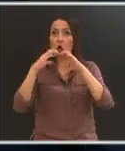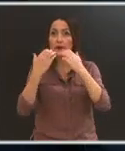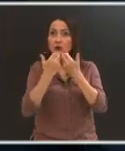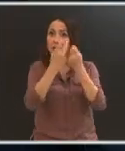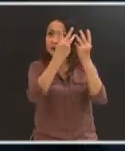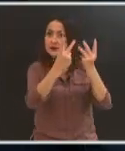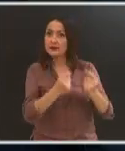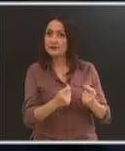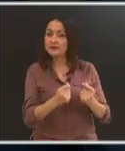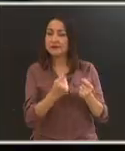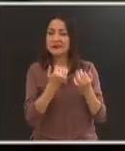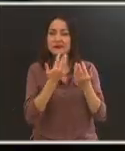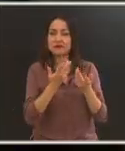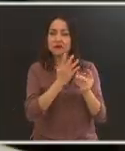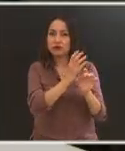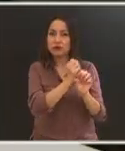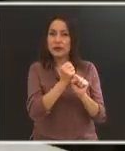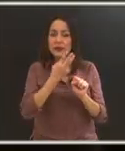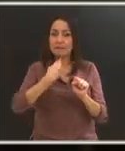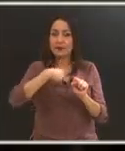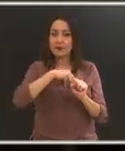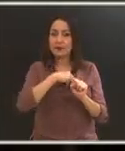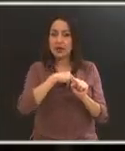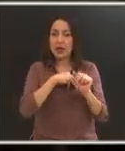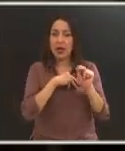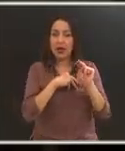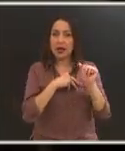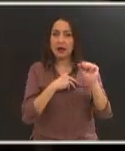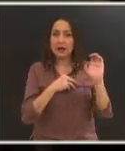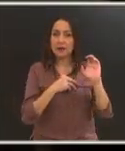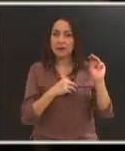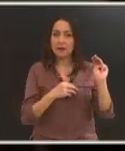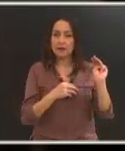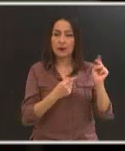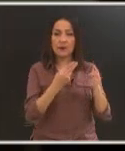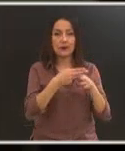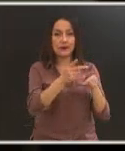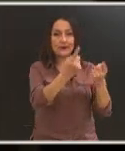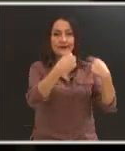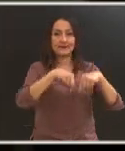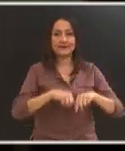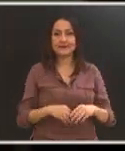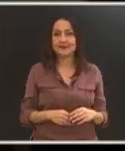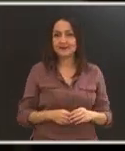Hacendarios y esperan recibir a la ministra Ana Catarina Müller. Ya regresamos.